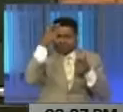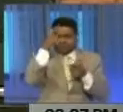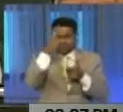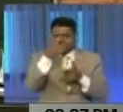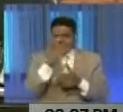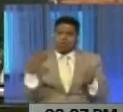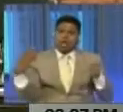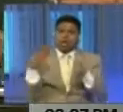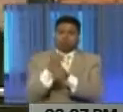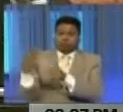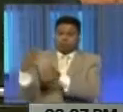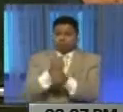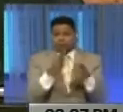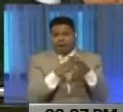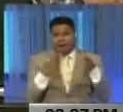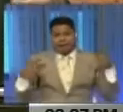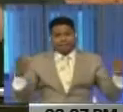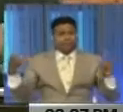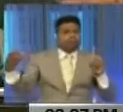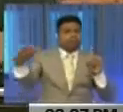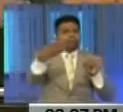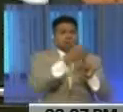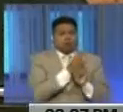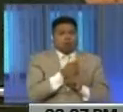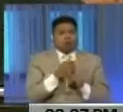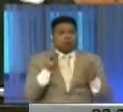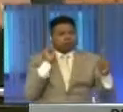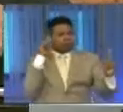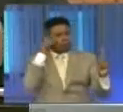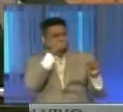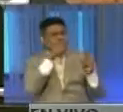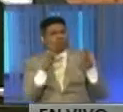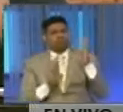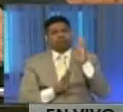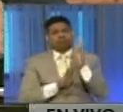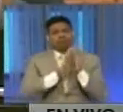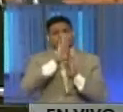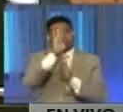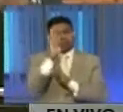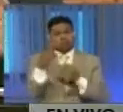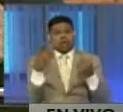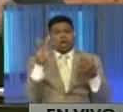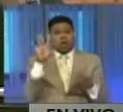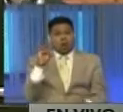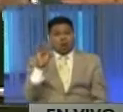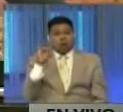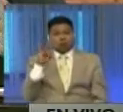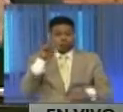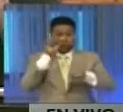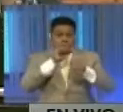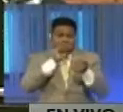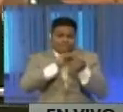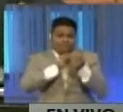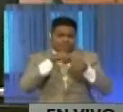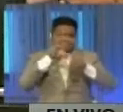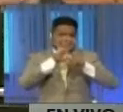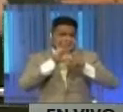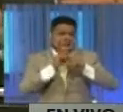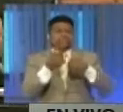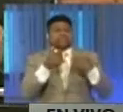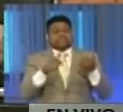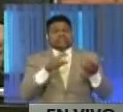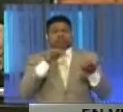conquistado grandes objetivos en la certificación y en el desarrollo del oro, de los diamantes, del cobre, del